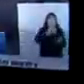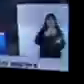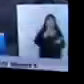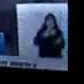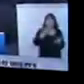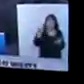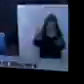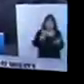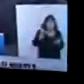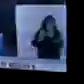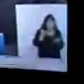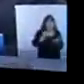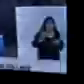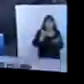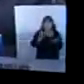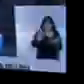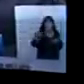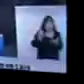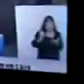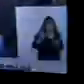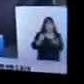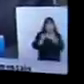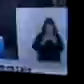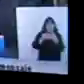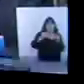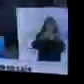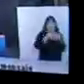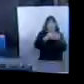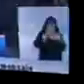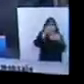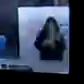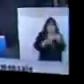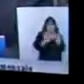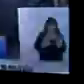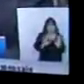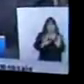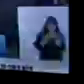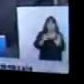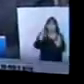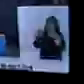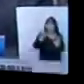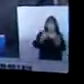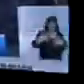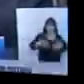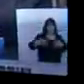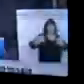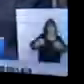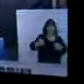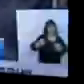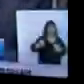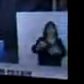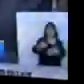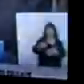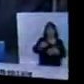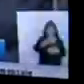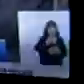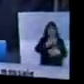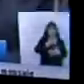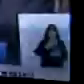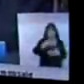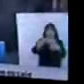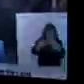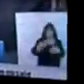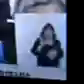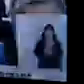un recurso finito y vulnerable, por lo tanto, esencial para la vida y la salud, como insumo al servicio de la generación